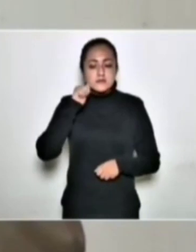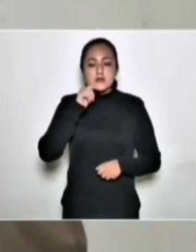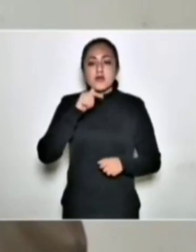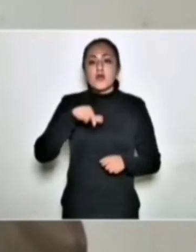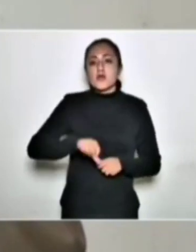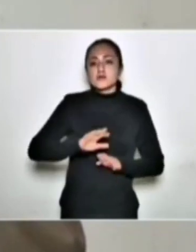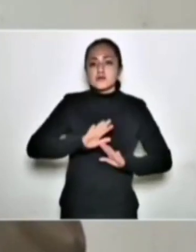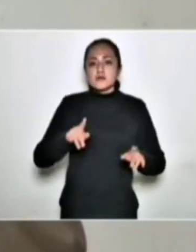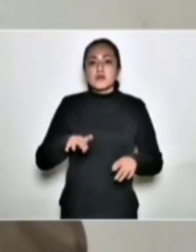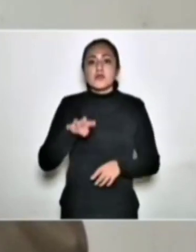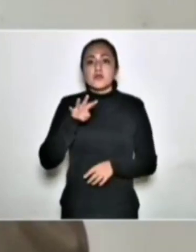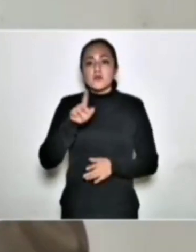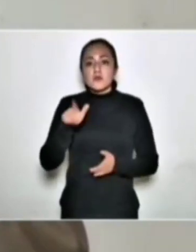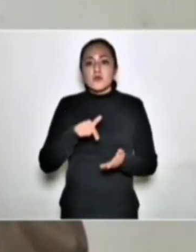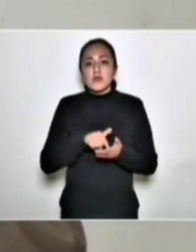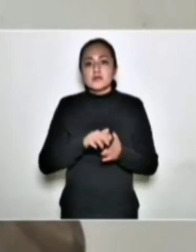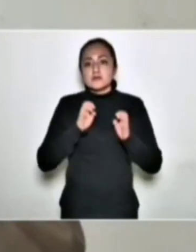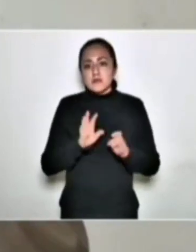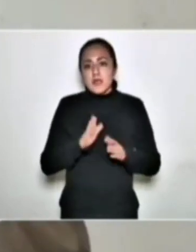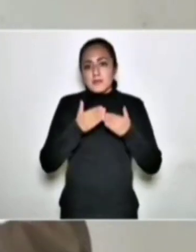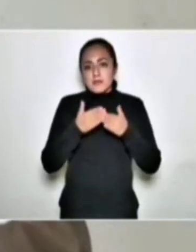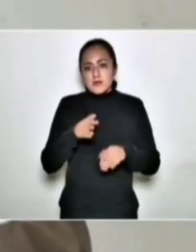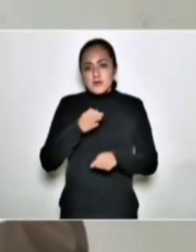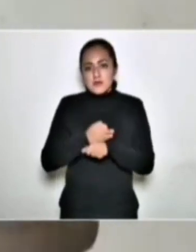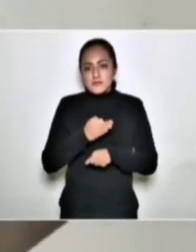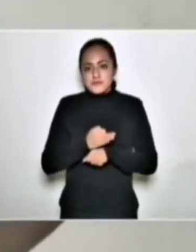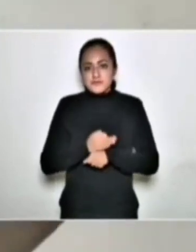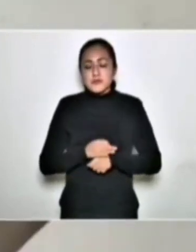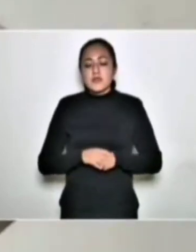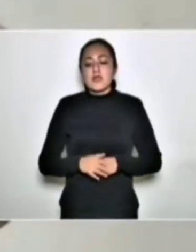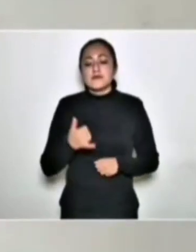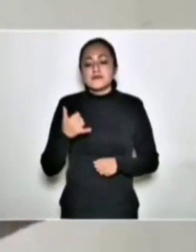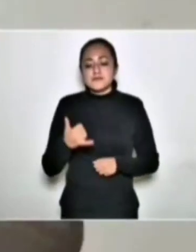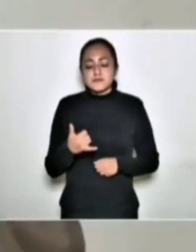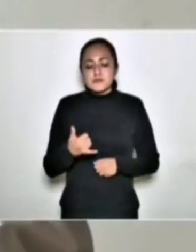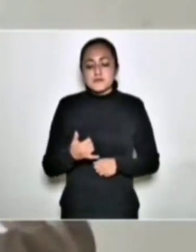Hoy ya los 19 puntos ya están activos, gobernador, y contando.